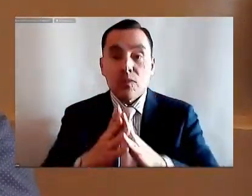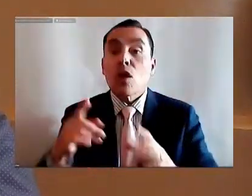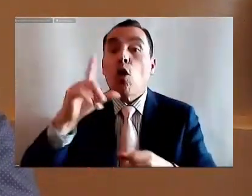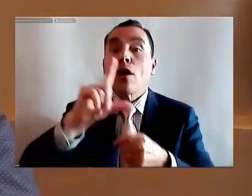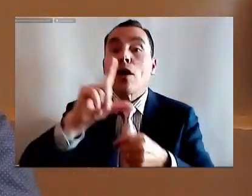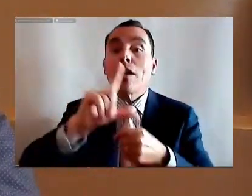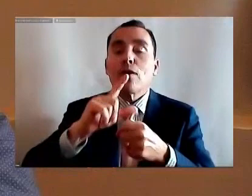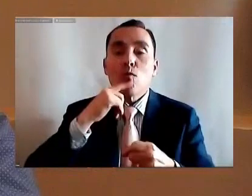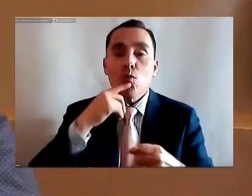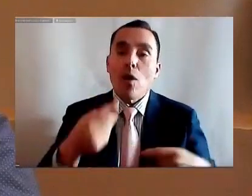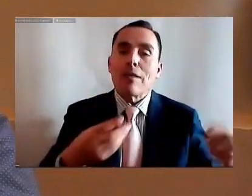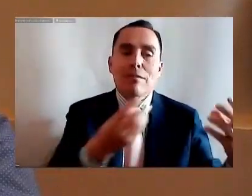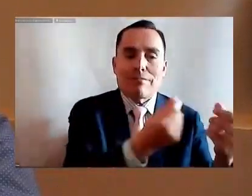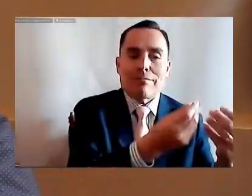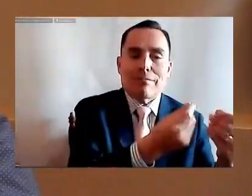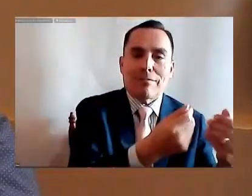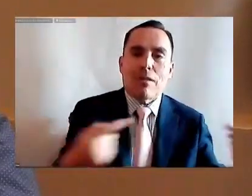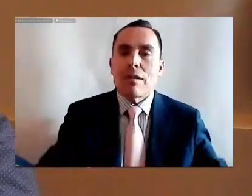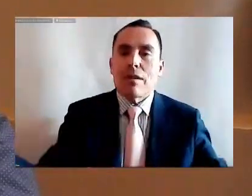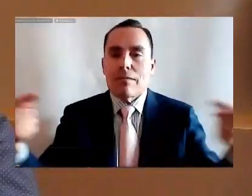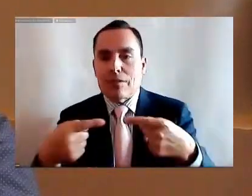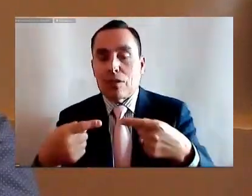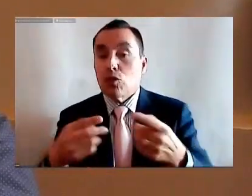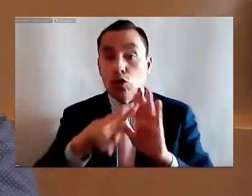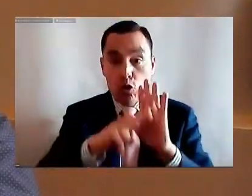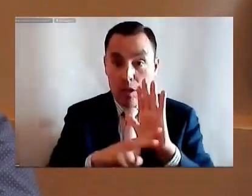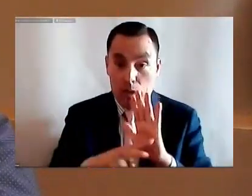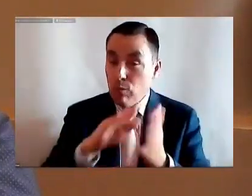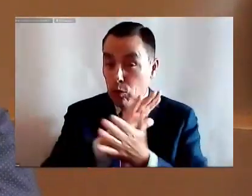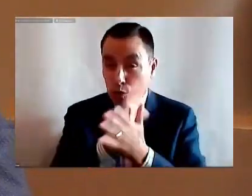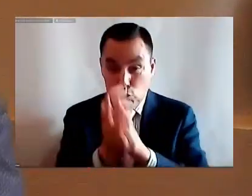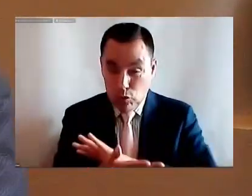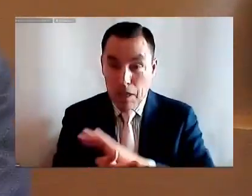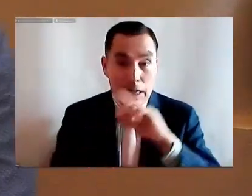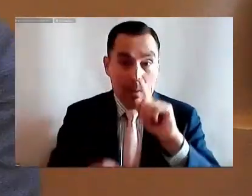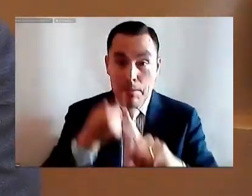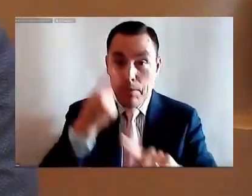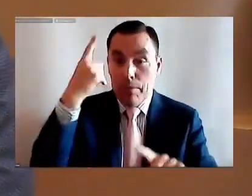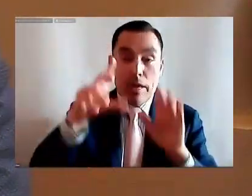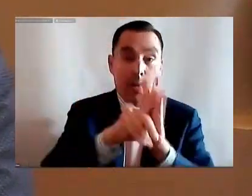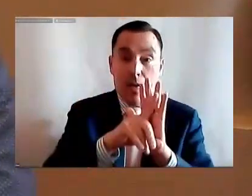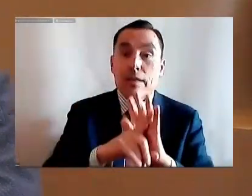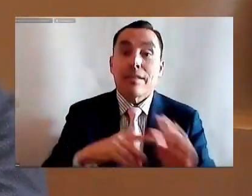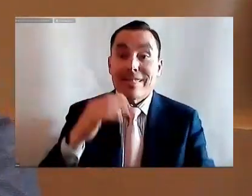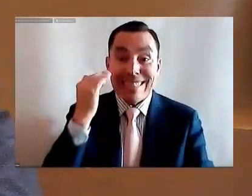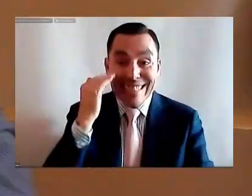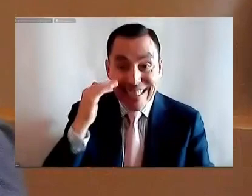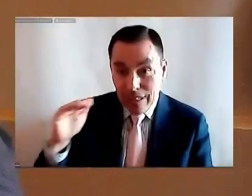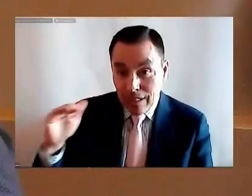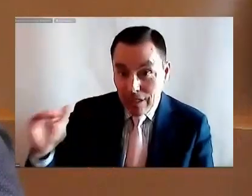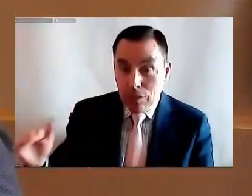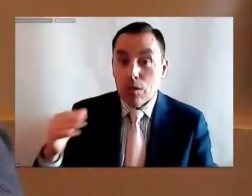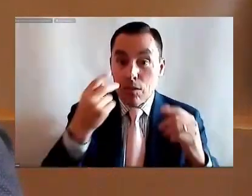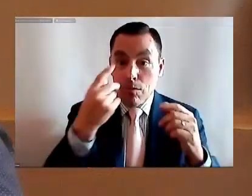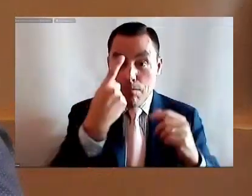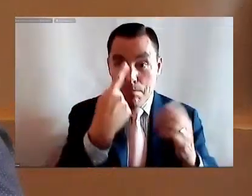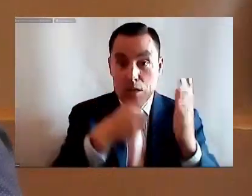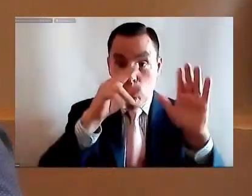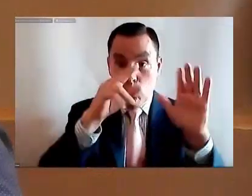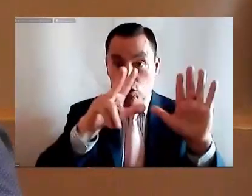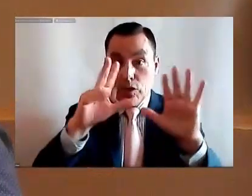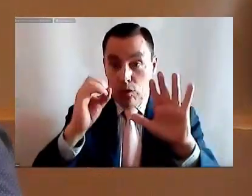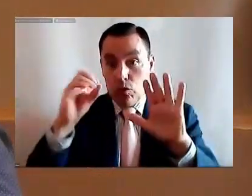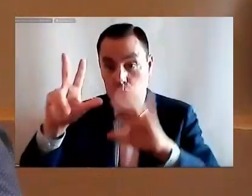economistas, porque todas las normas laborales, la primera ley de trabajo infantil de 1802,